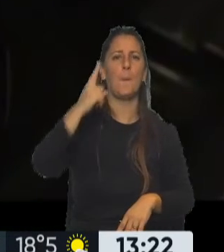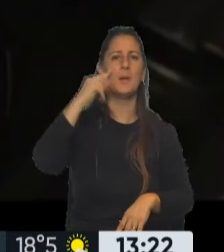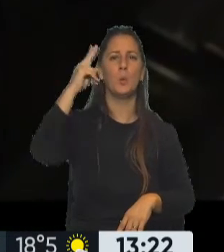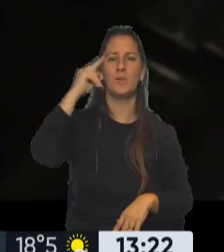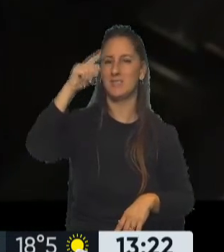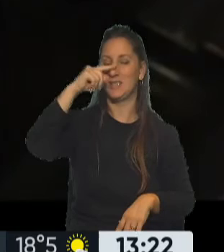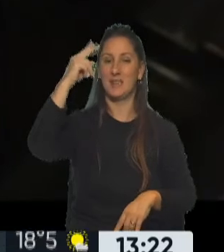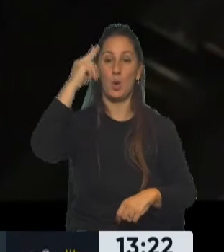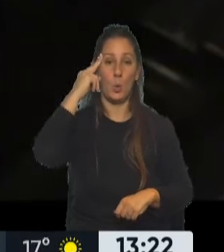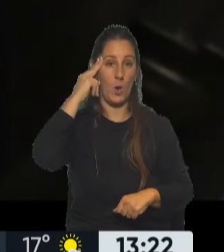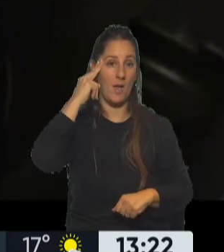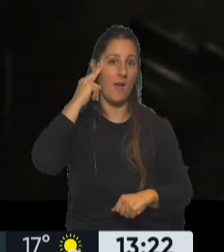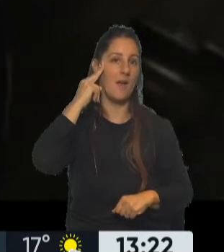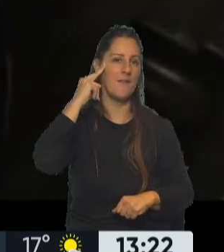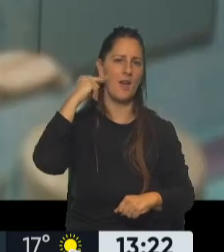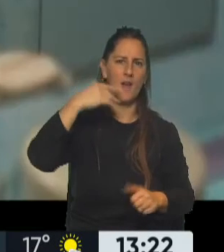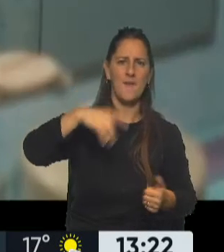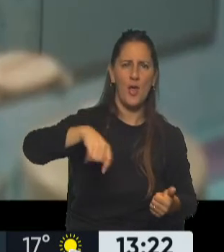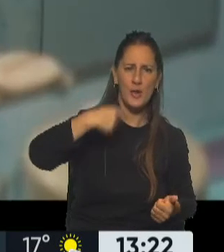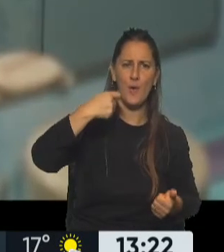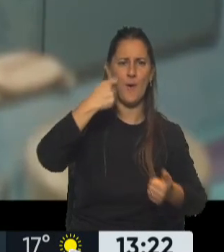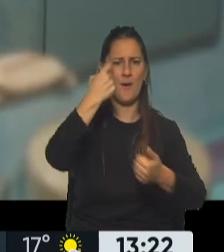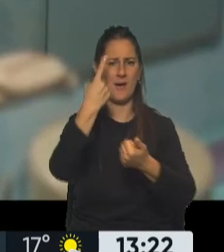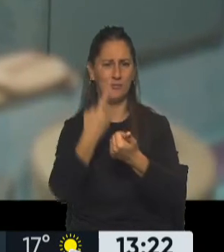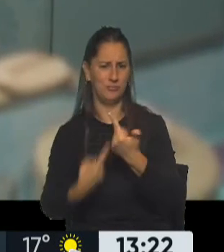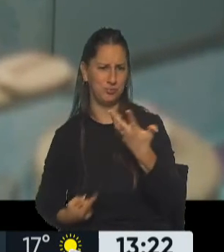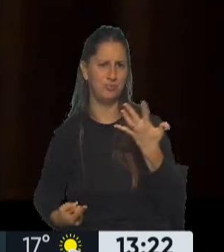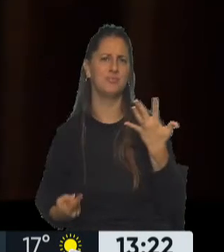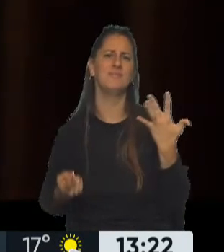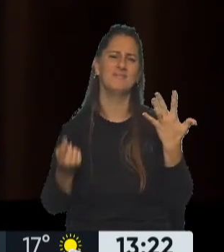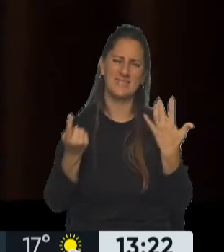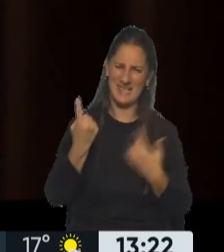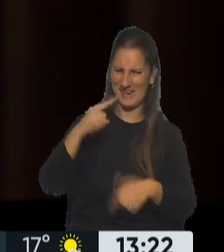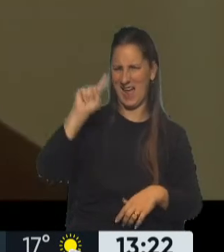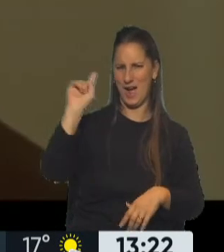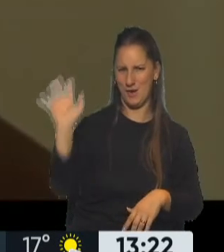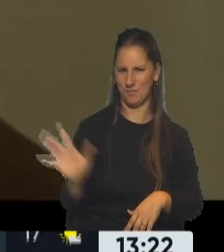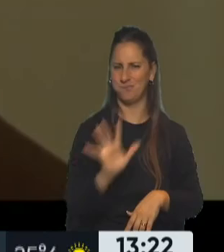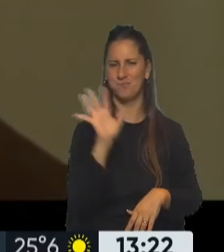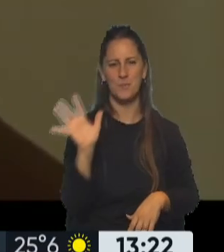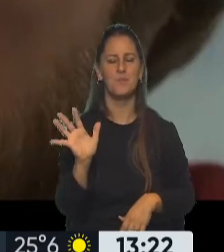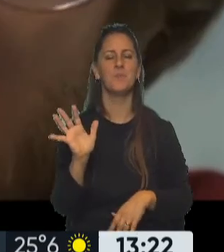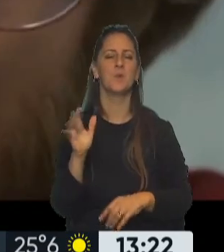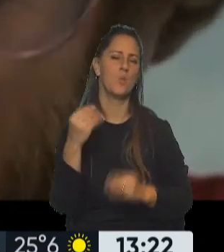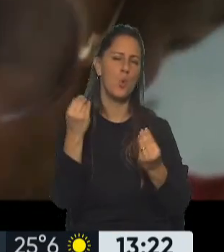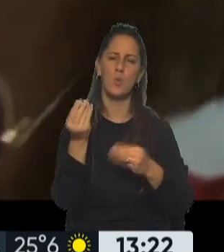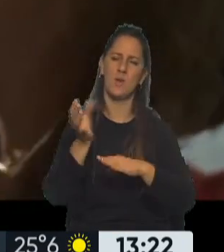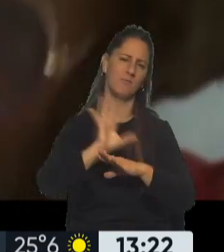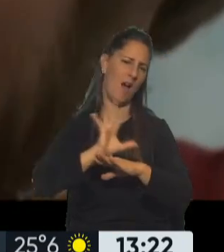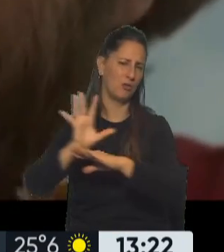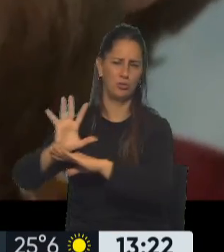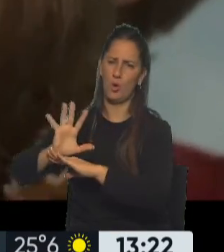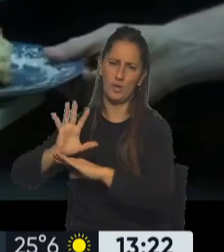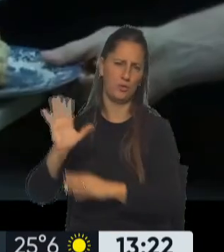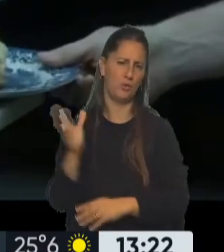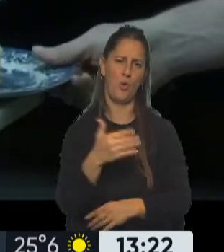en una noche, bueno, muchas drogas, muchas cosas muy extrañas. Ahí lo vemos, gran composición, grandes